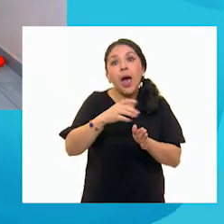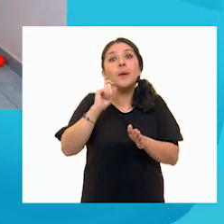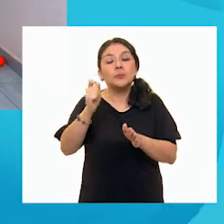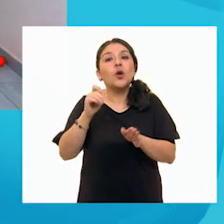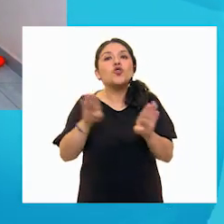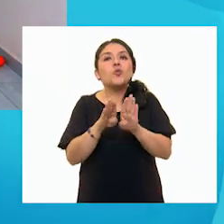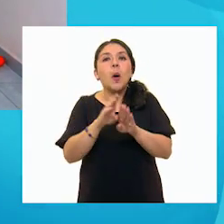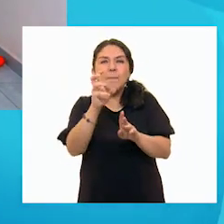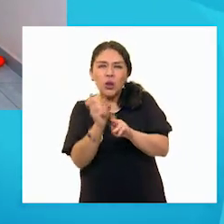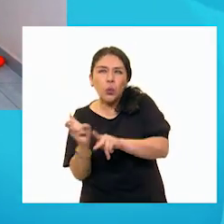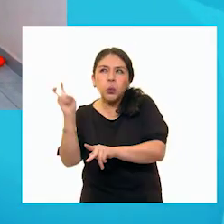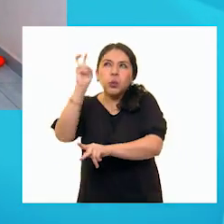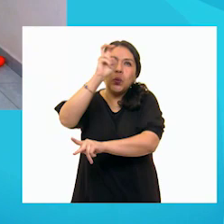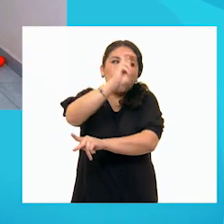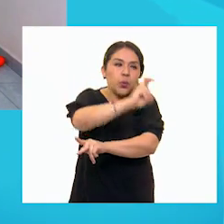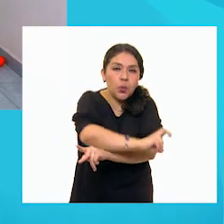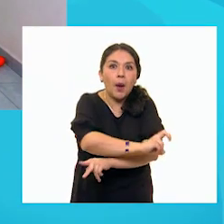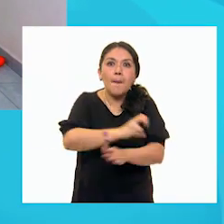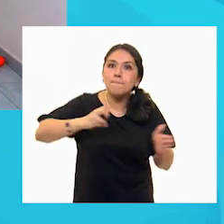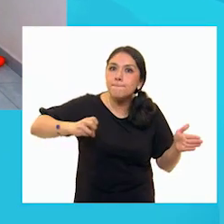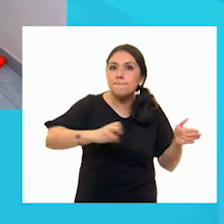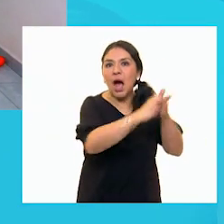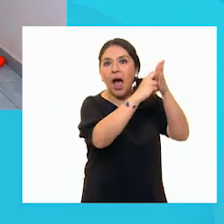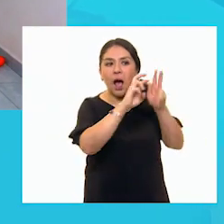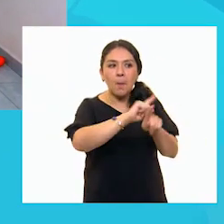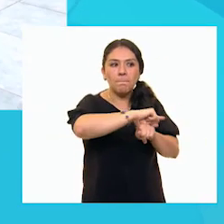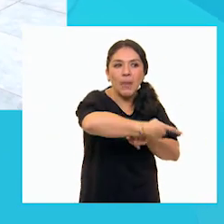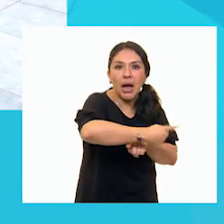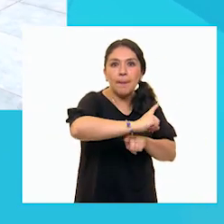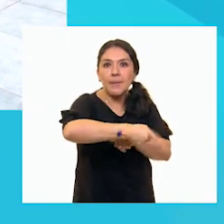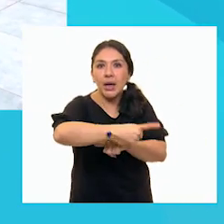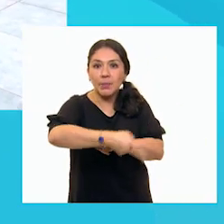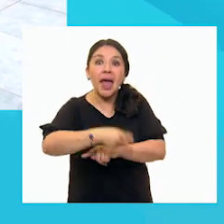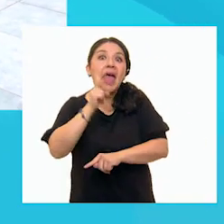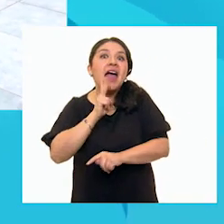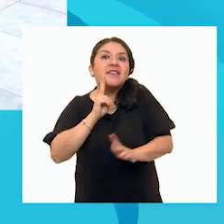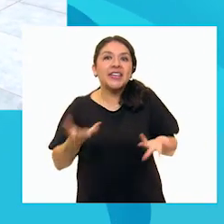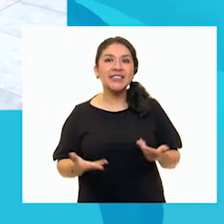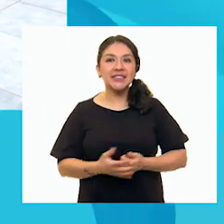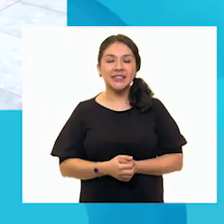vuelen a lanzarlas, y puedan derribar los bolos, y los vasos.